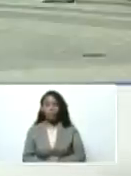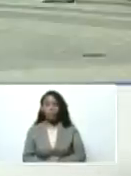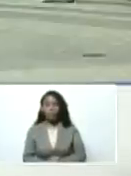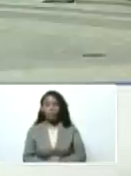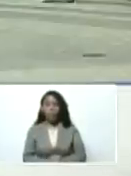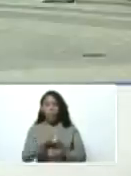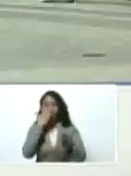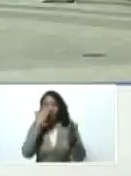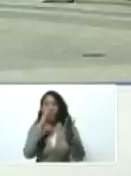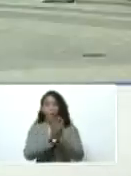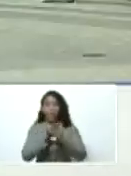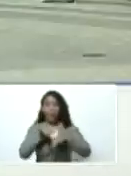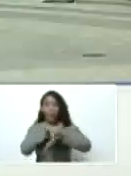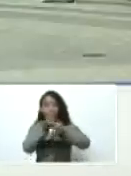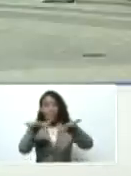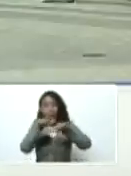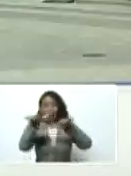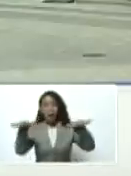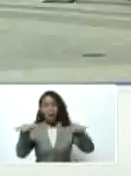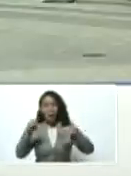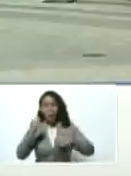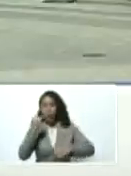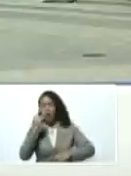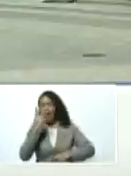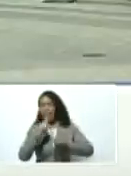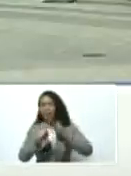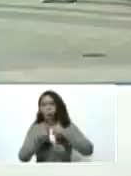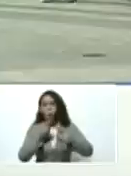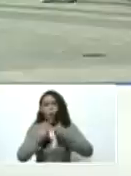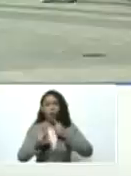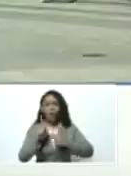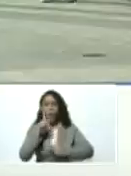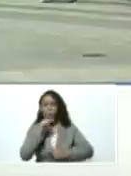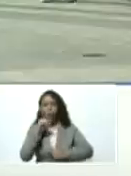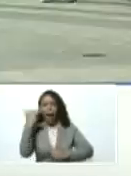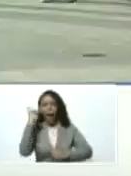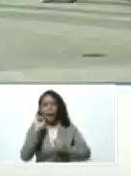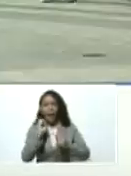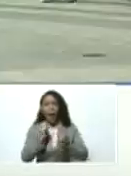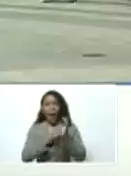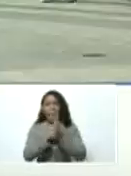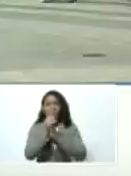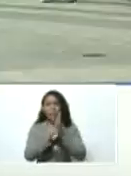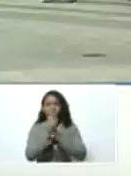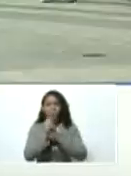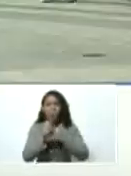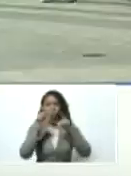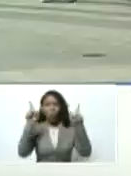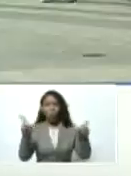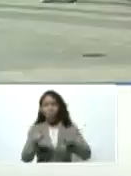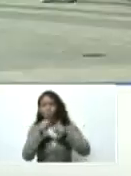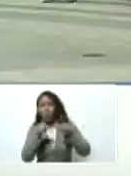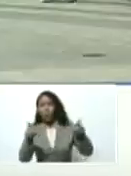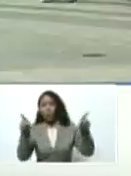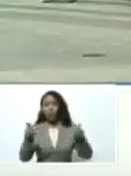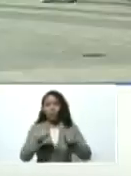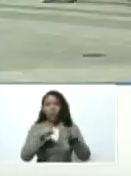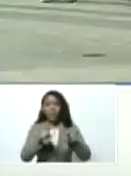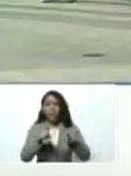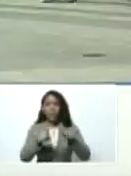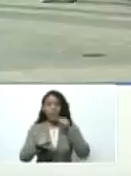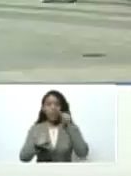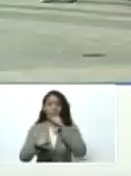costanera. Bueno, cuántas cosas hay, cuántos emprendimientos, cuánta alegría, cuánta música. Y precisamente allá